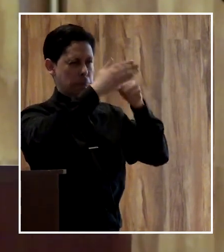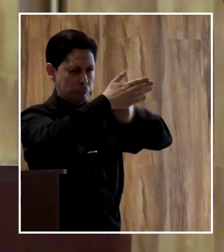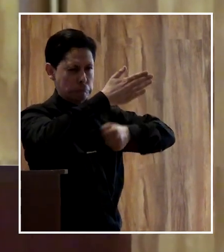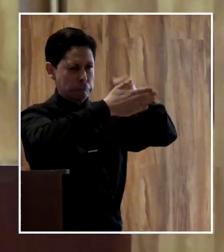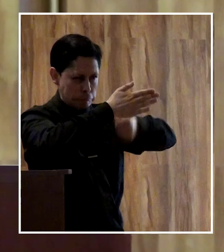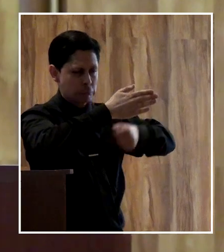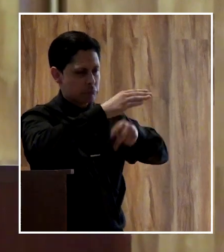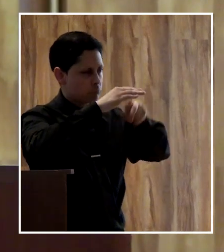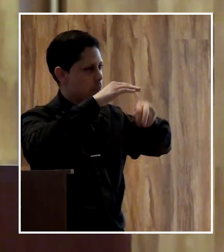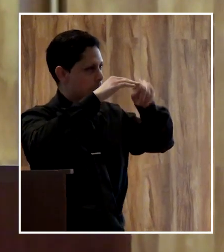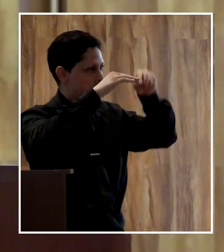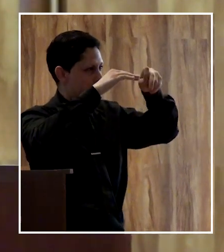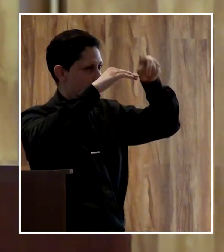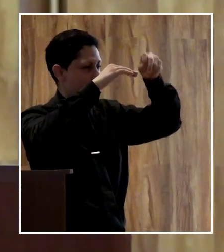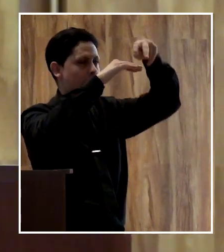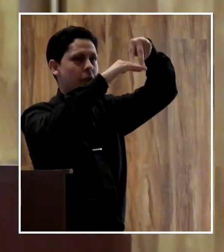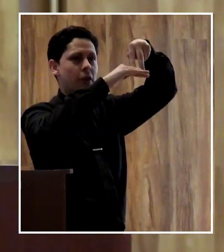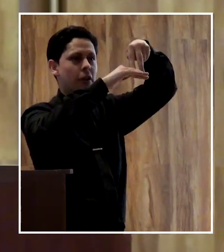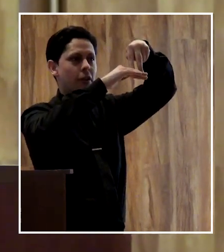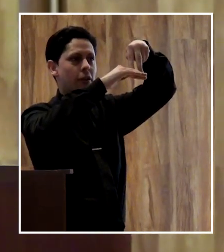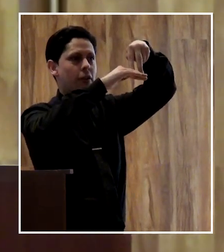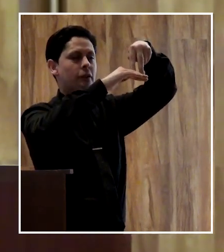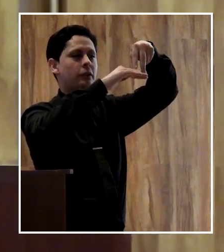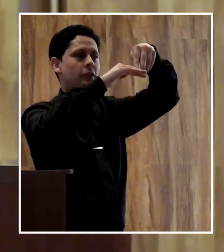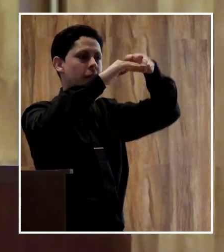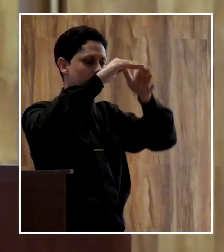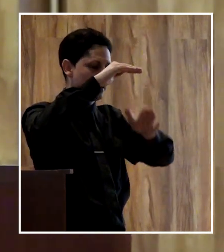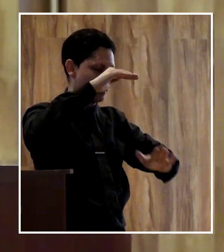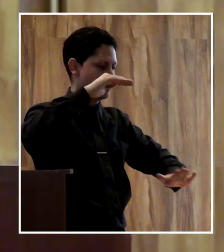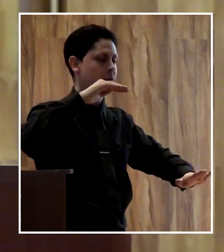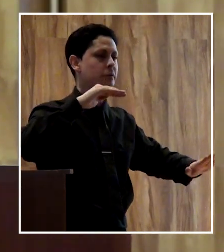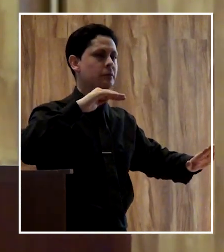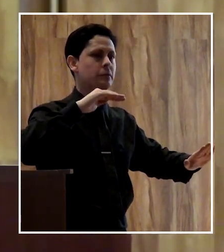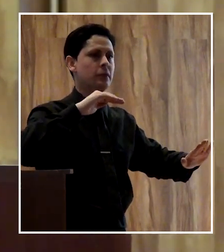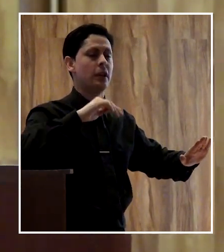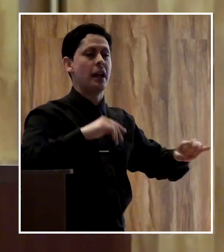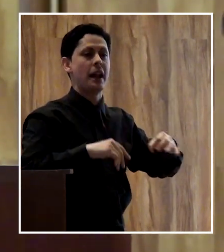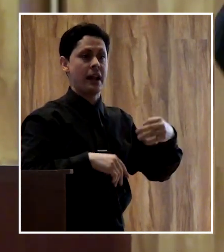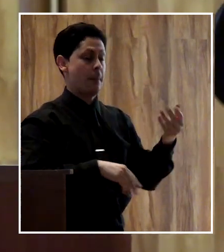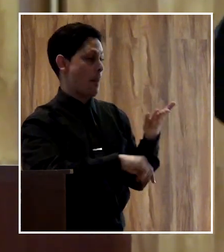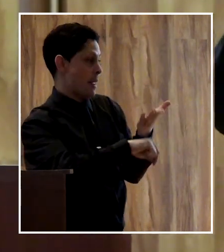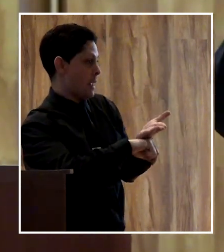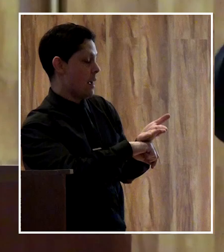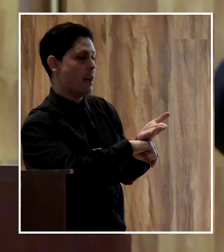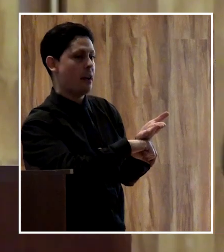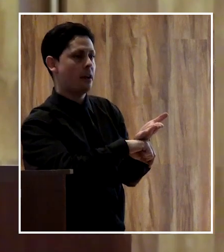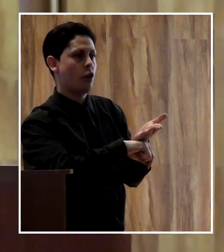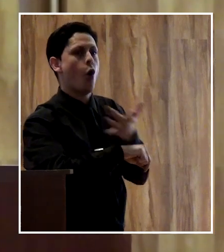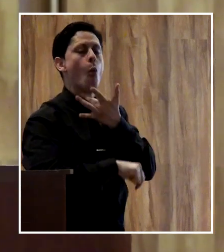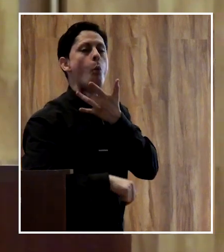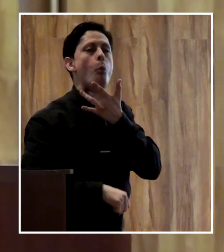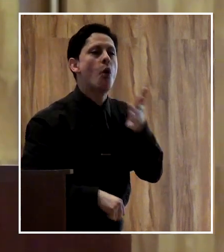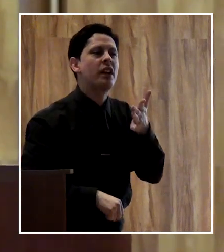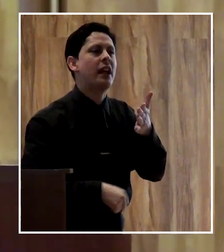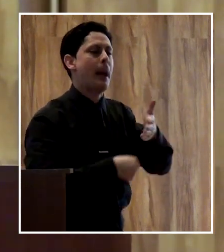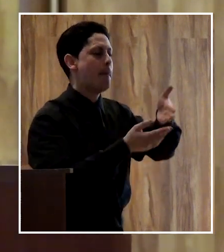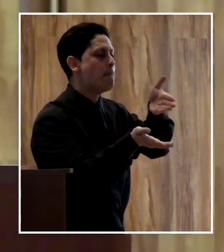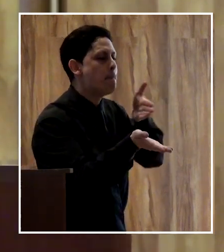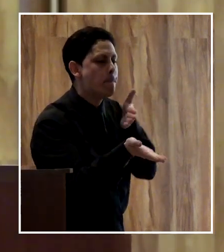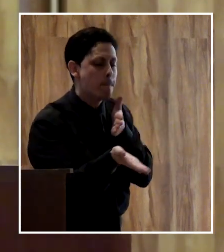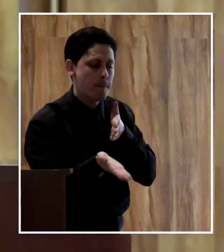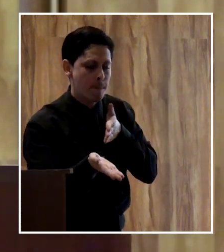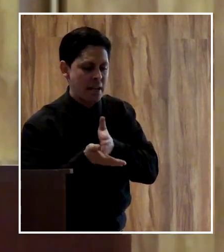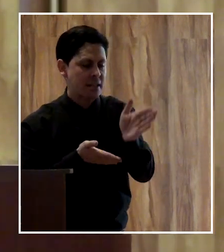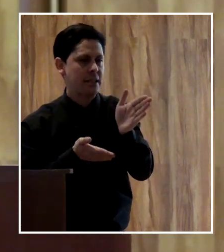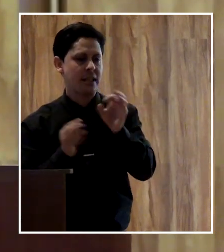subí desde las cabañas. Ya esbocé en qué medida y por qué partí desde